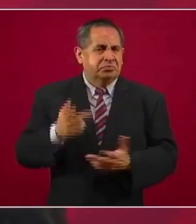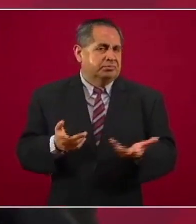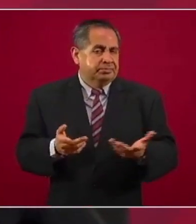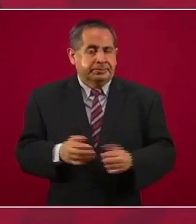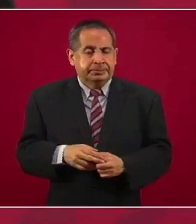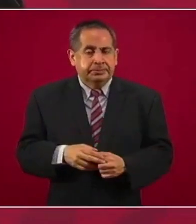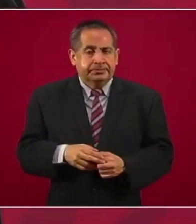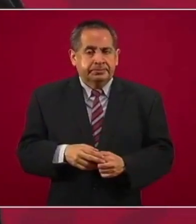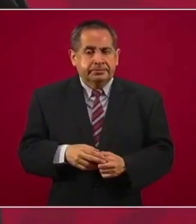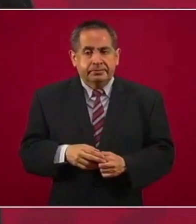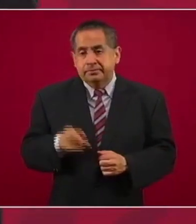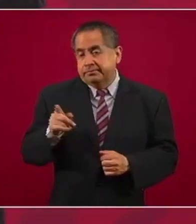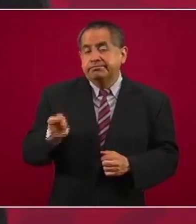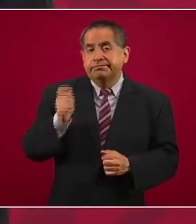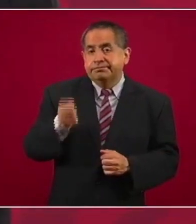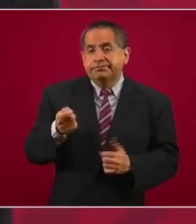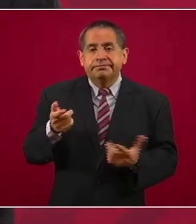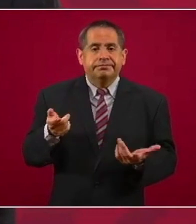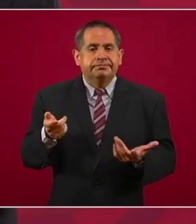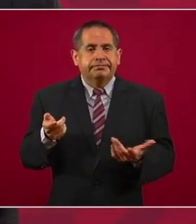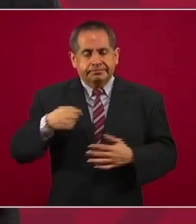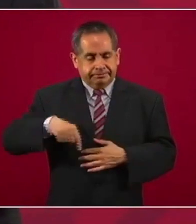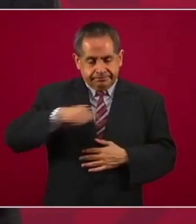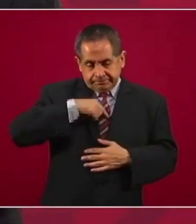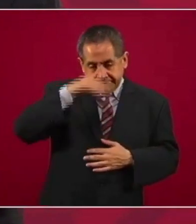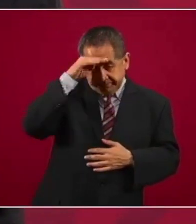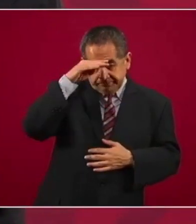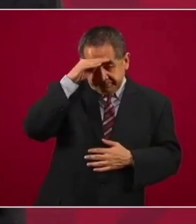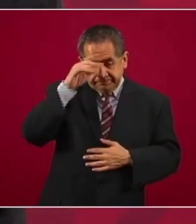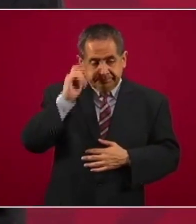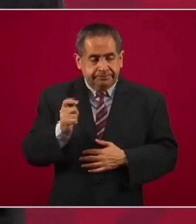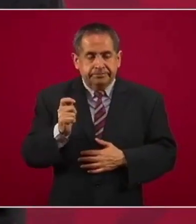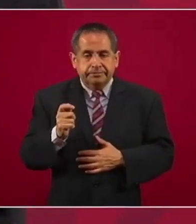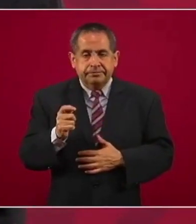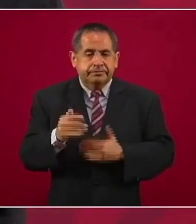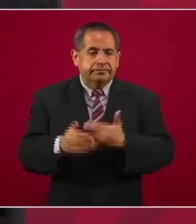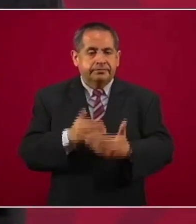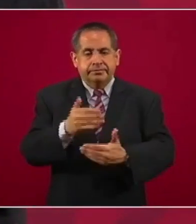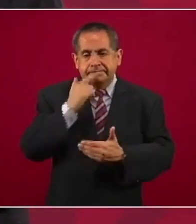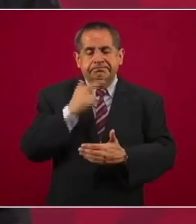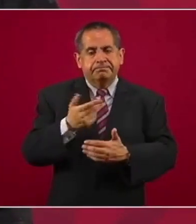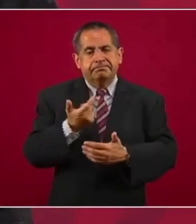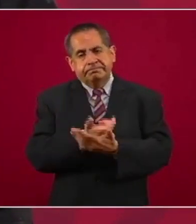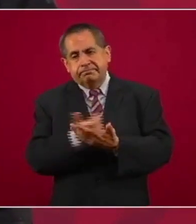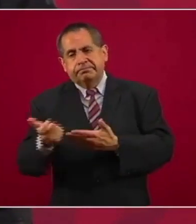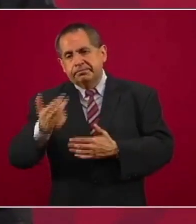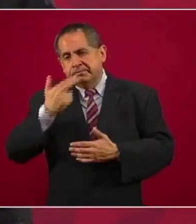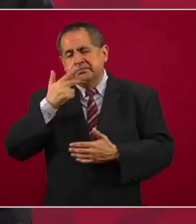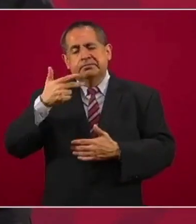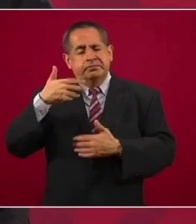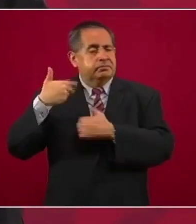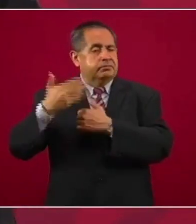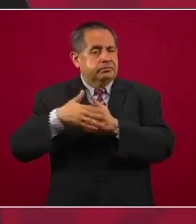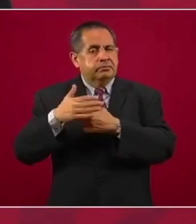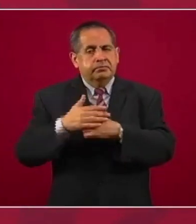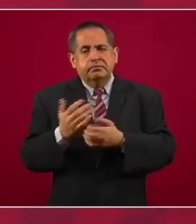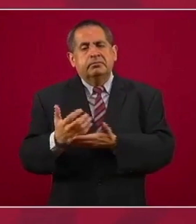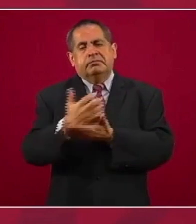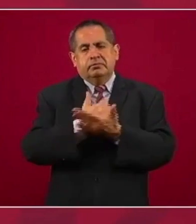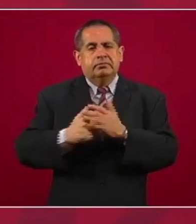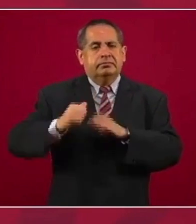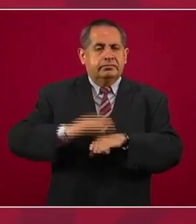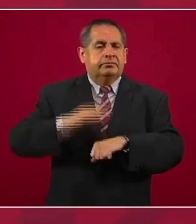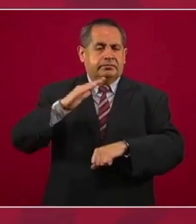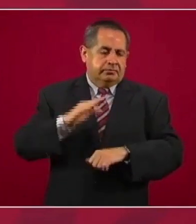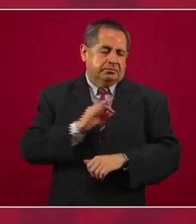Entonces, pensamos que van a mejorar los salarios por